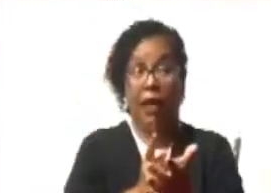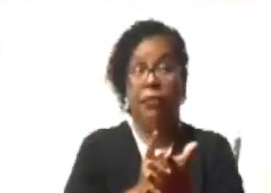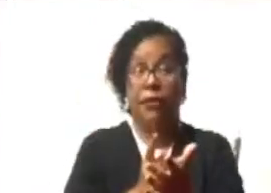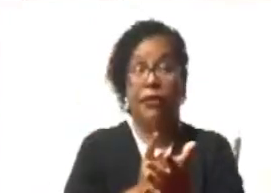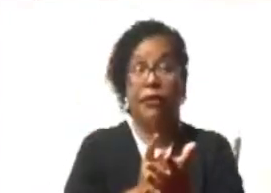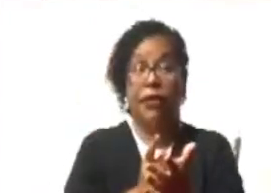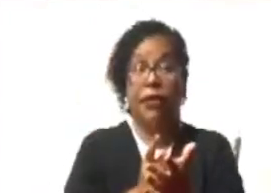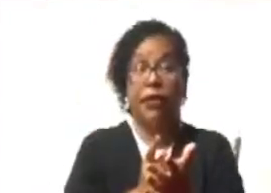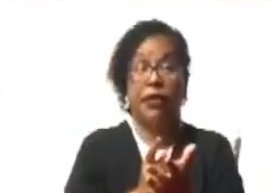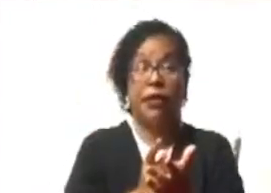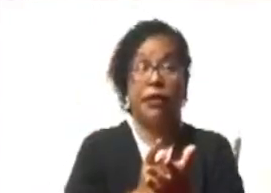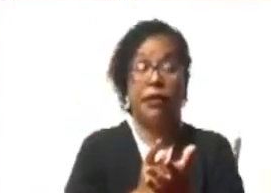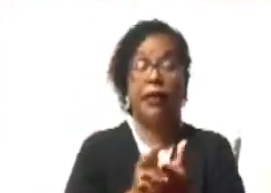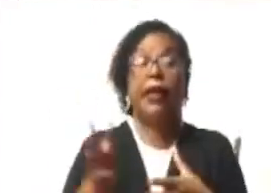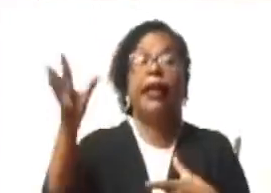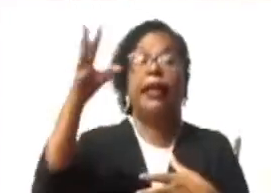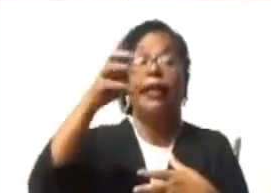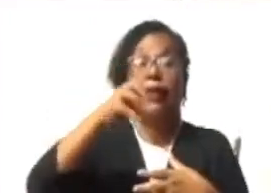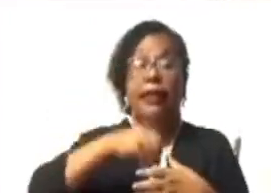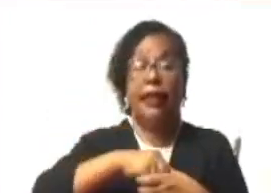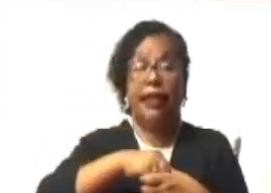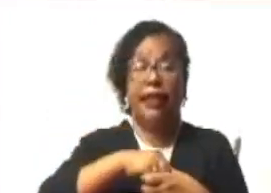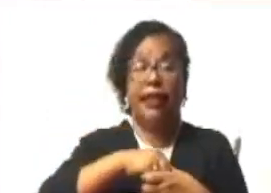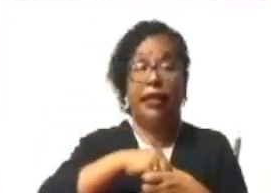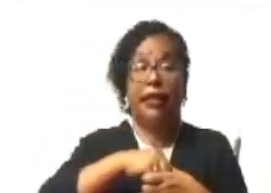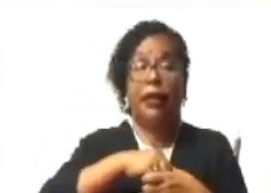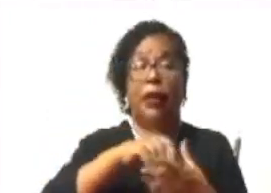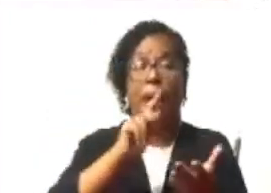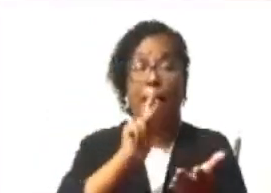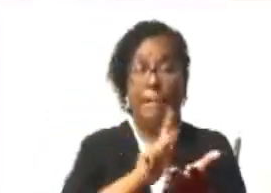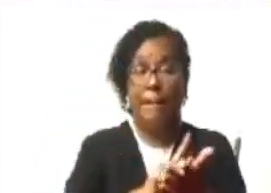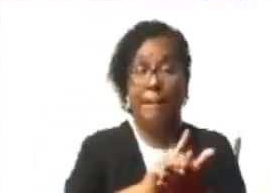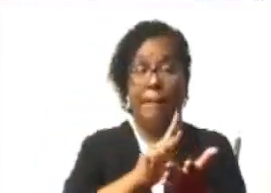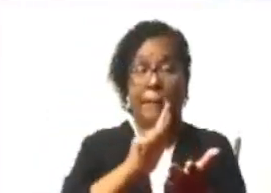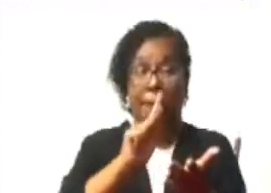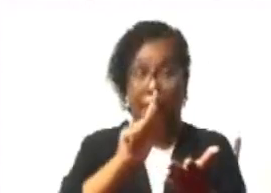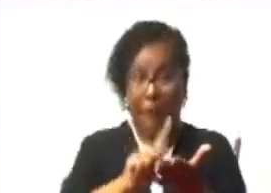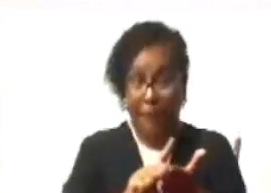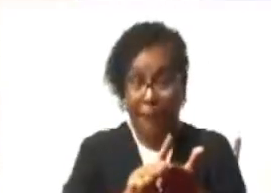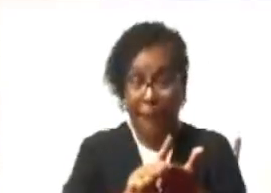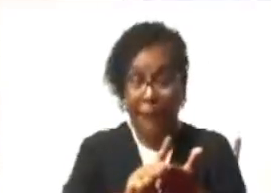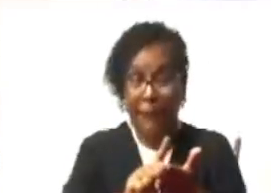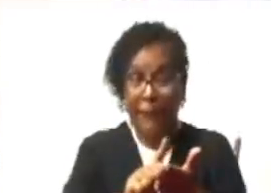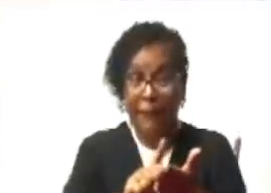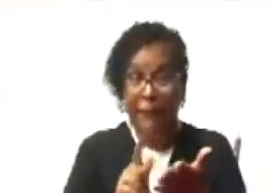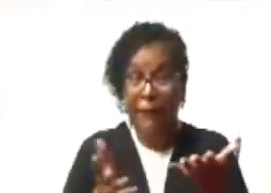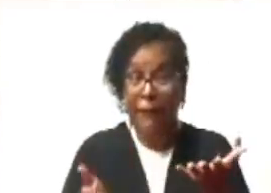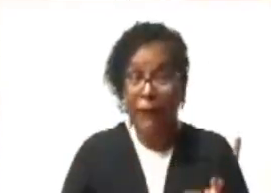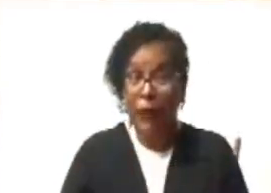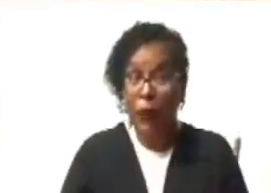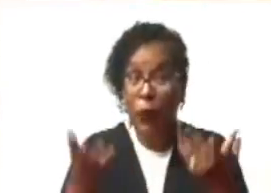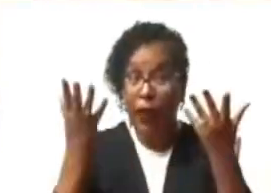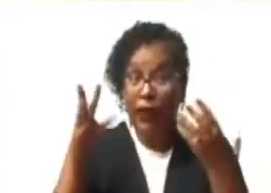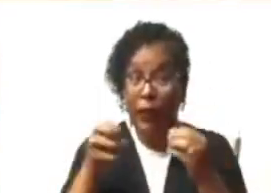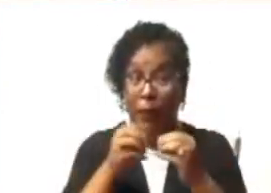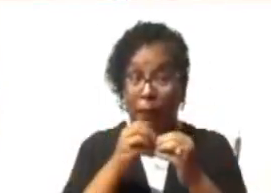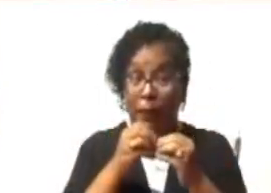incluye en este presupuesto 7 resoluciones más, 7 préstamos